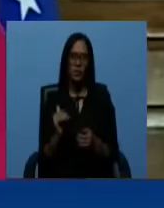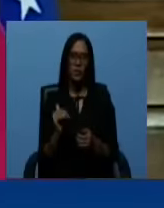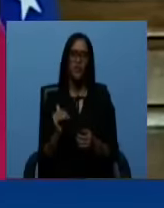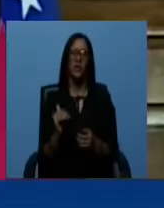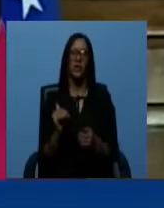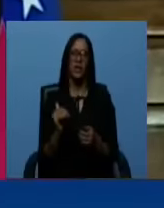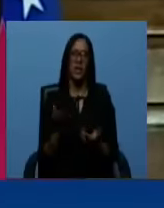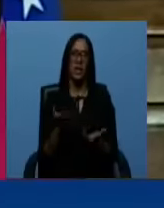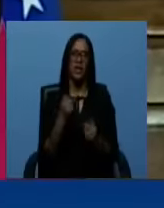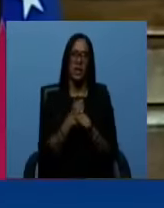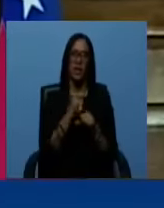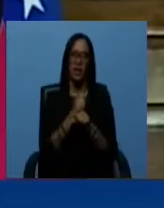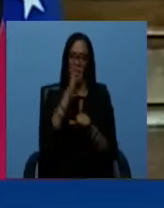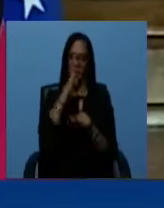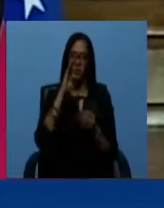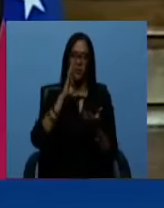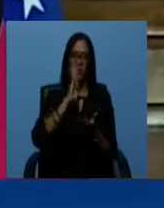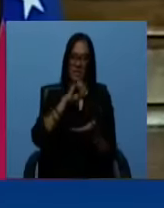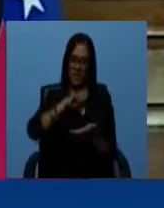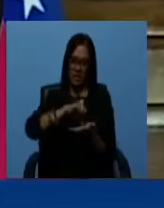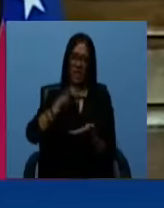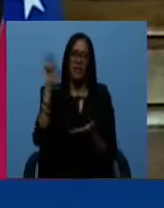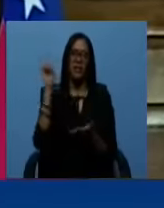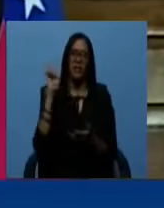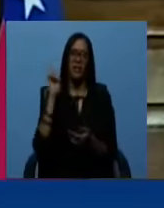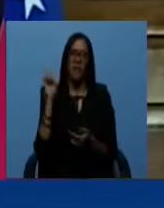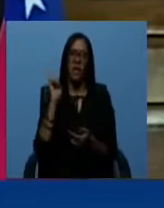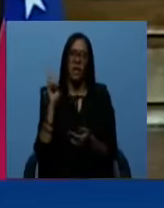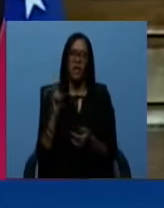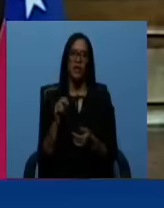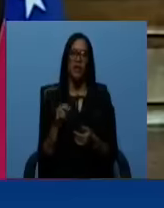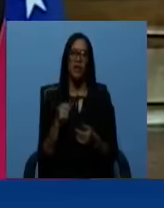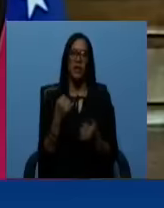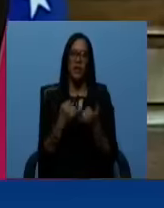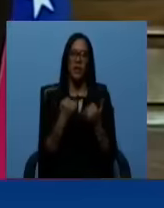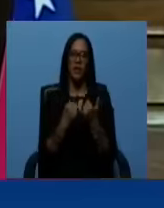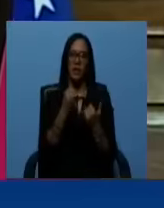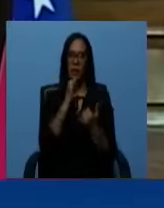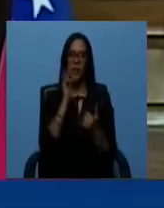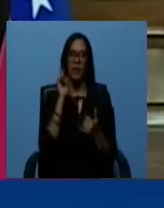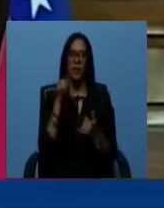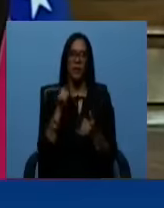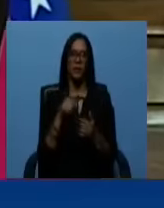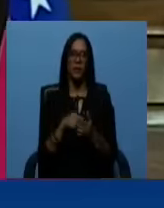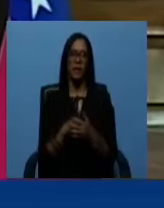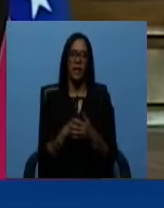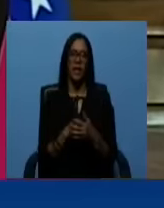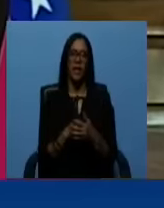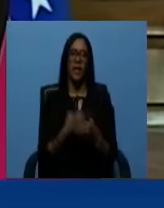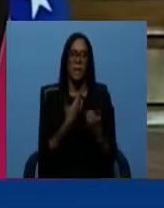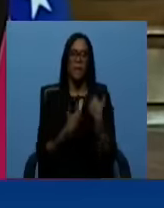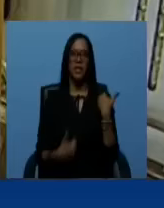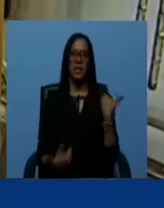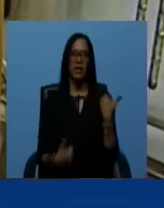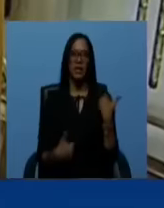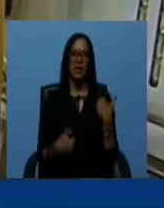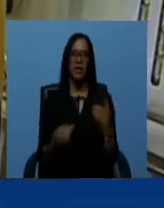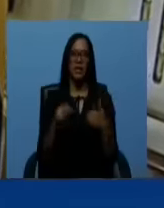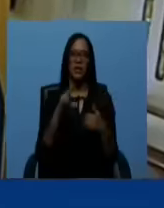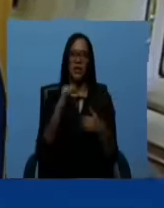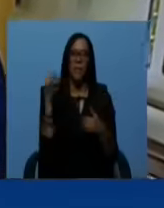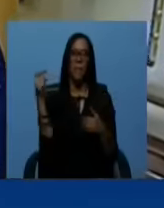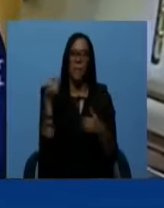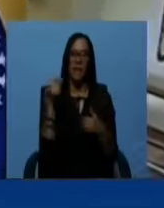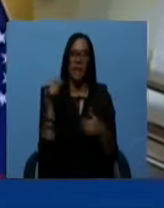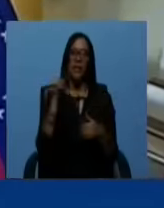con la banca, el Banco Central de Venezuela. Y la última noticia más importante es para usted. El presidente ha pedido no menos de